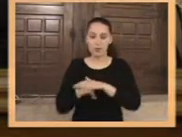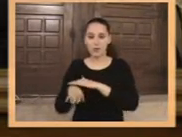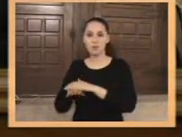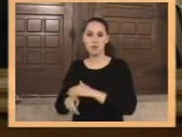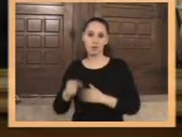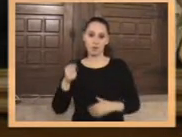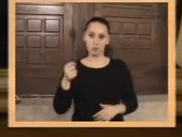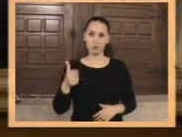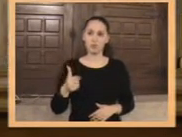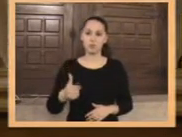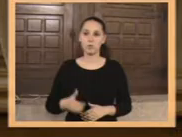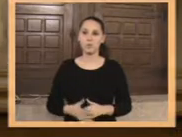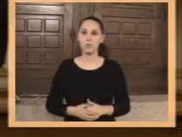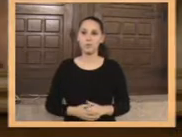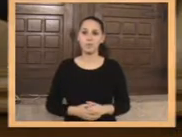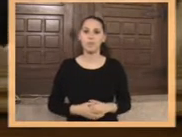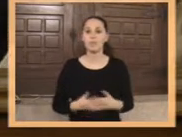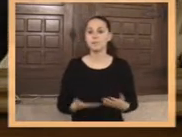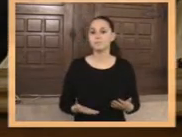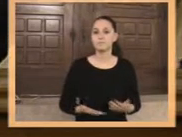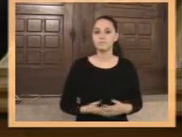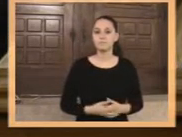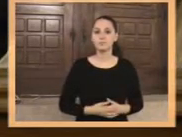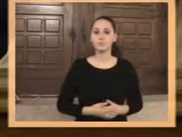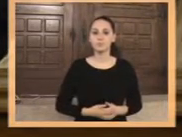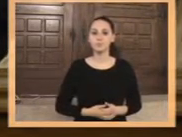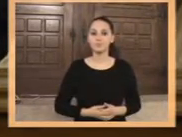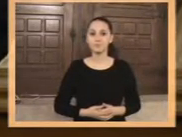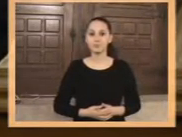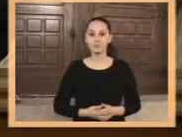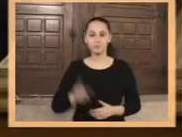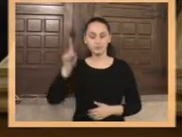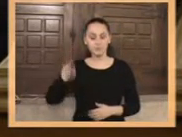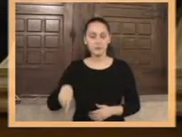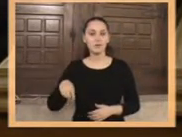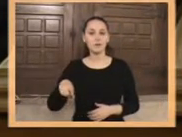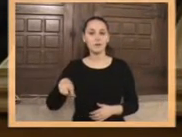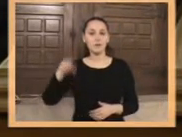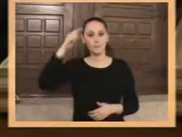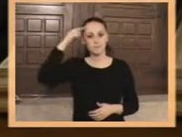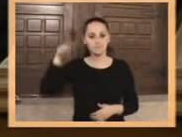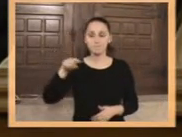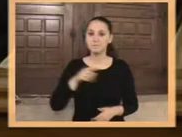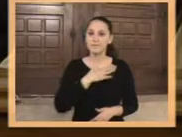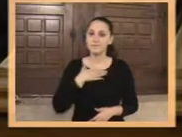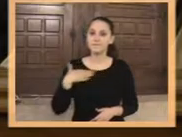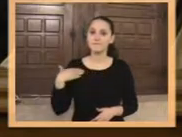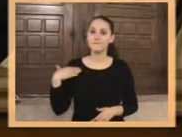precisamente esta situación, ¿no? También nos gustaría saber